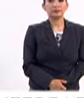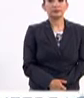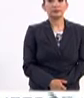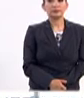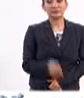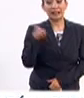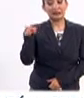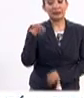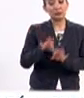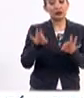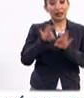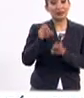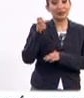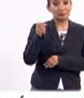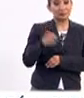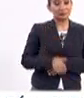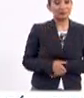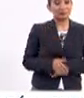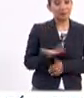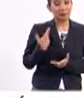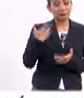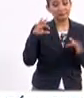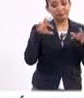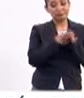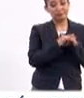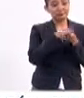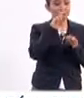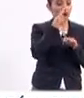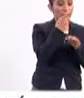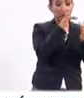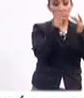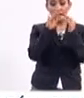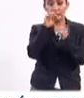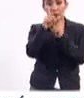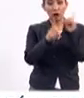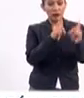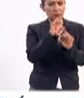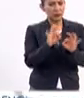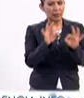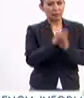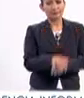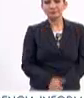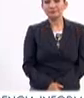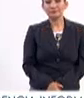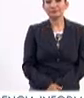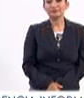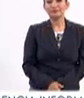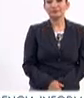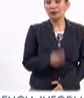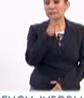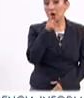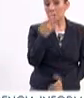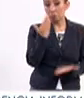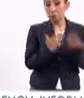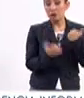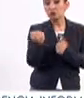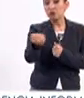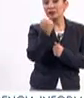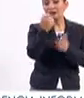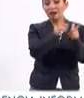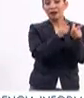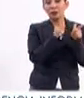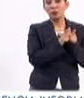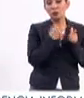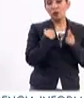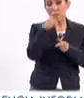Pero creo que ahí está la clave, Ana Cris, el encadenamiento entre las universidades y el deporte, fundamental. Así es, el mejor de los éxitos para la